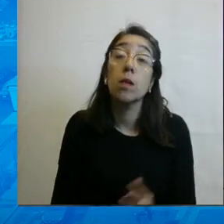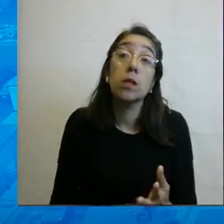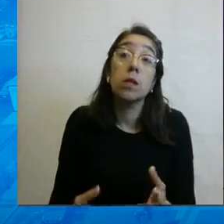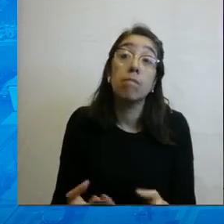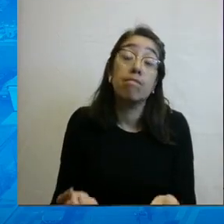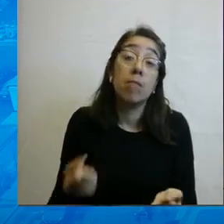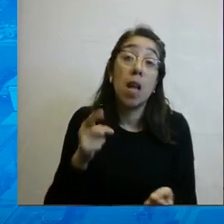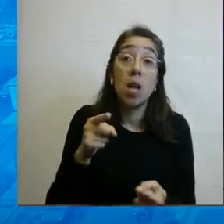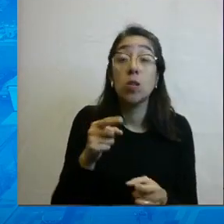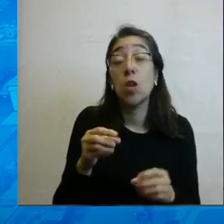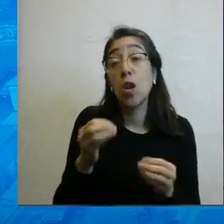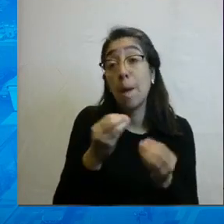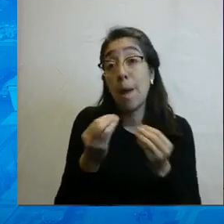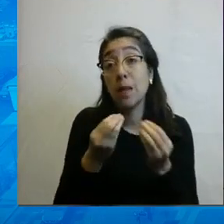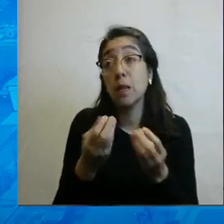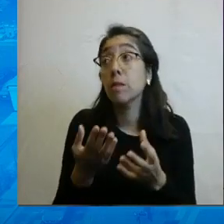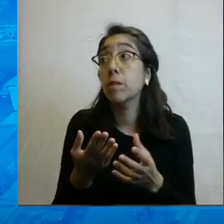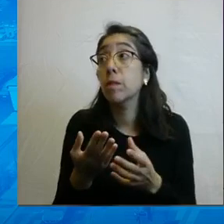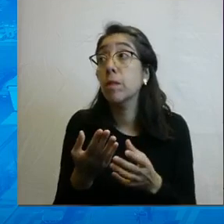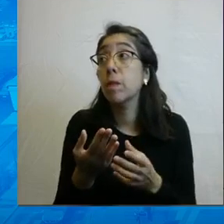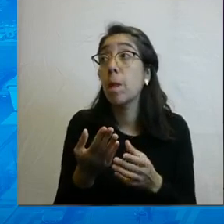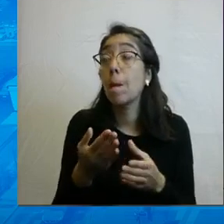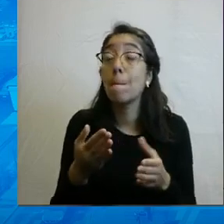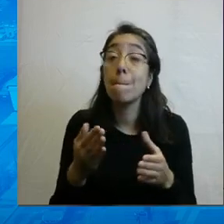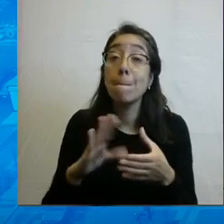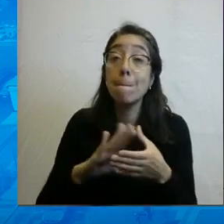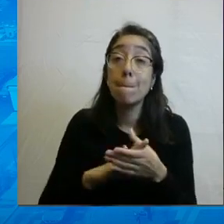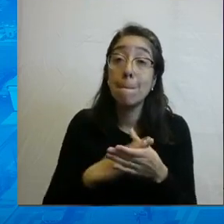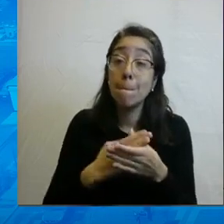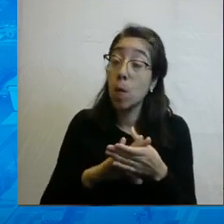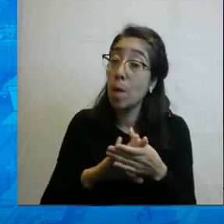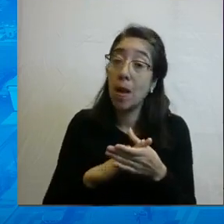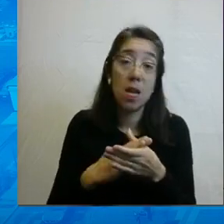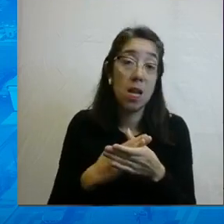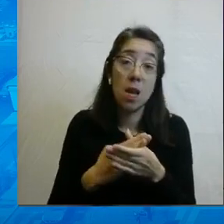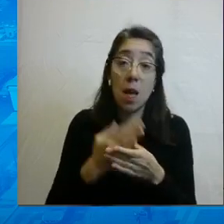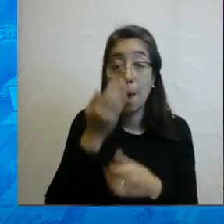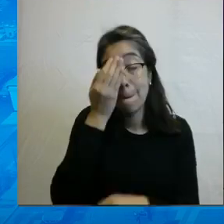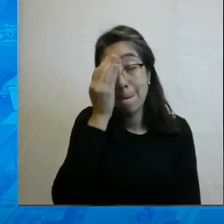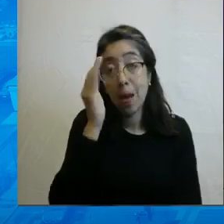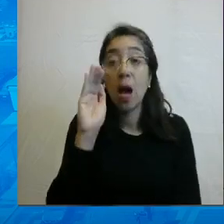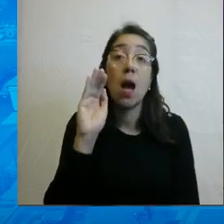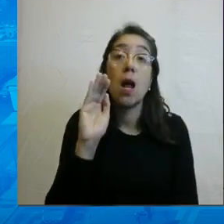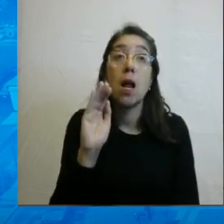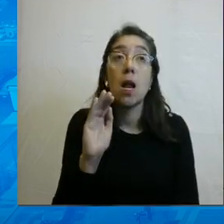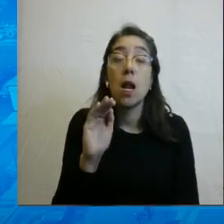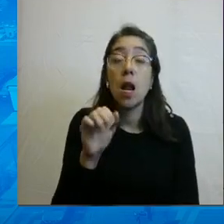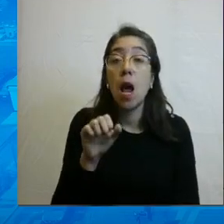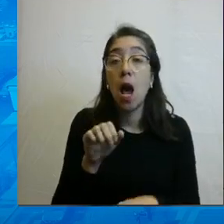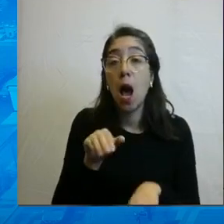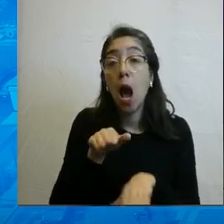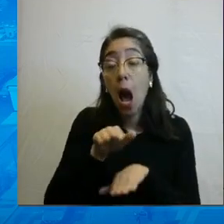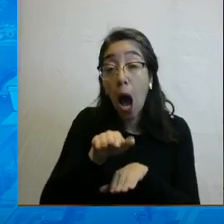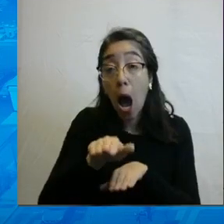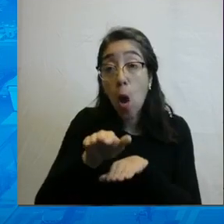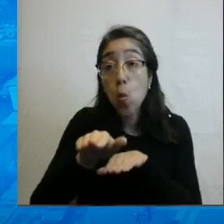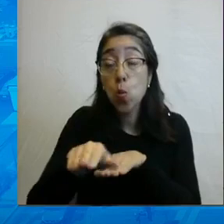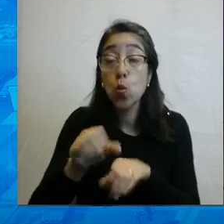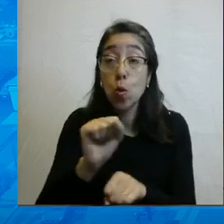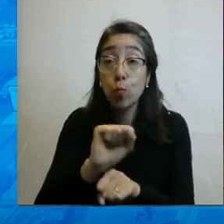tampoco tengo calle donde entrar. Pomaire está colapsado con vehículos y colapsado con gente cuando